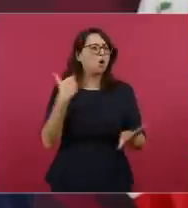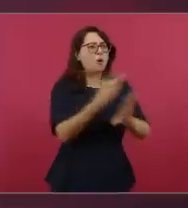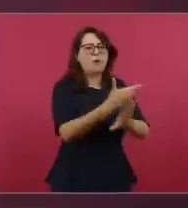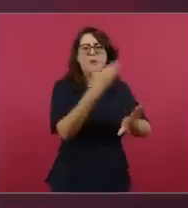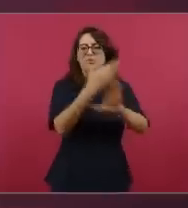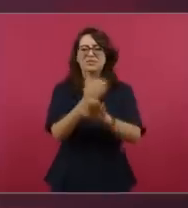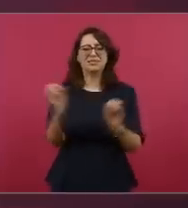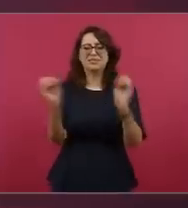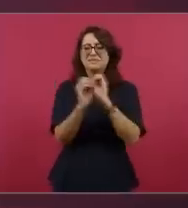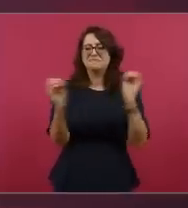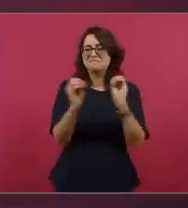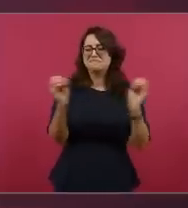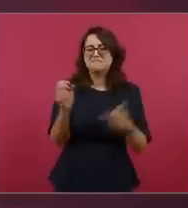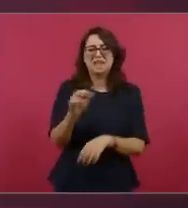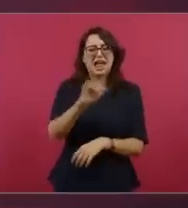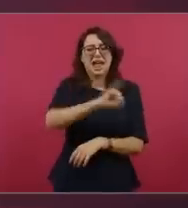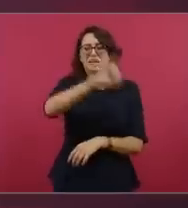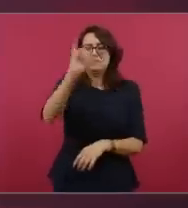somos pacifistas